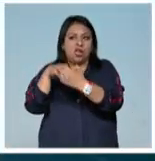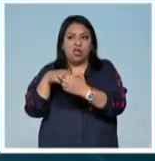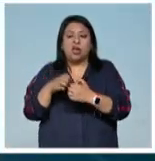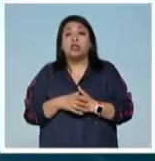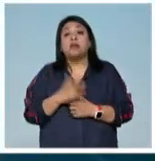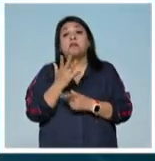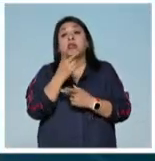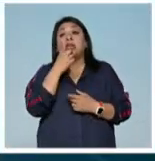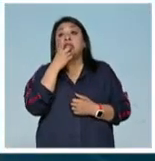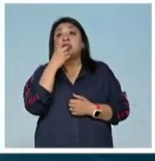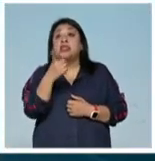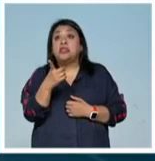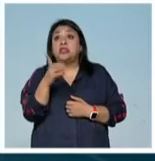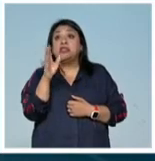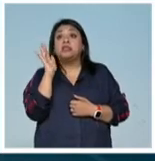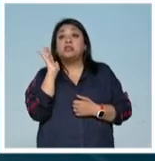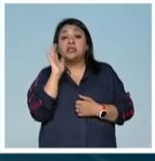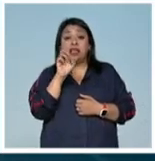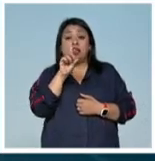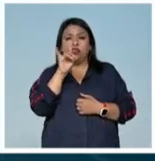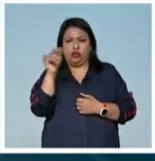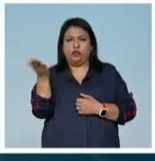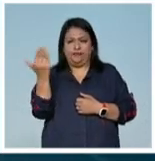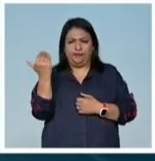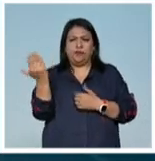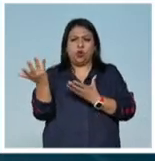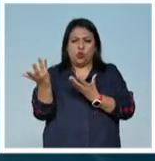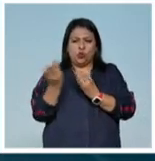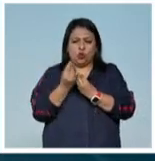Se dice que Edison lo contrata para